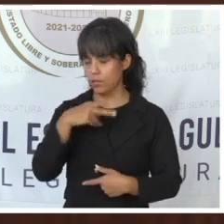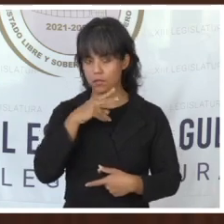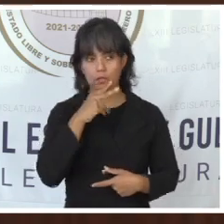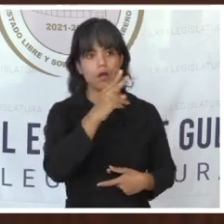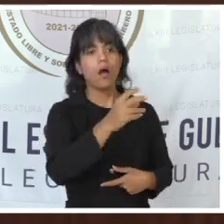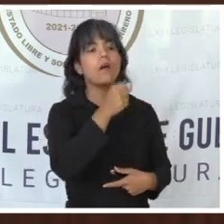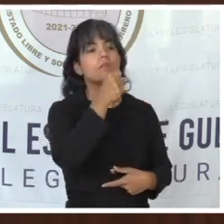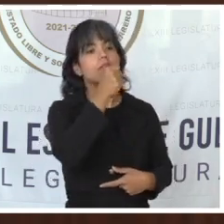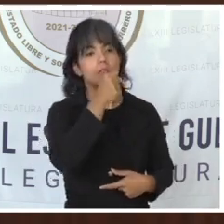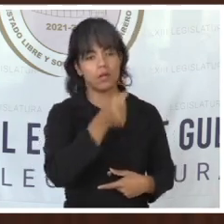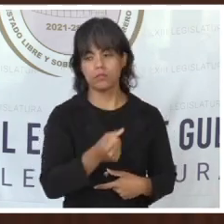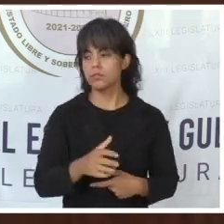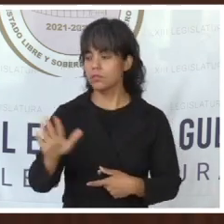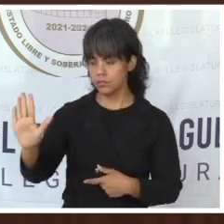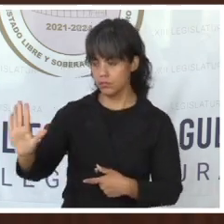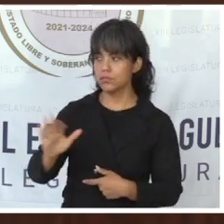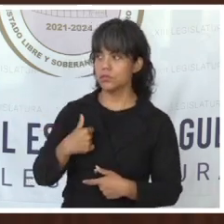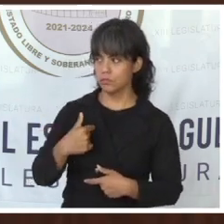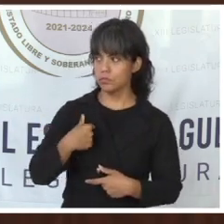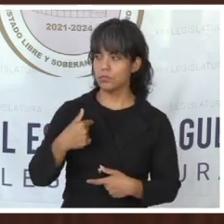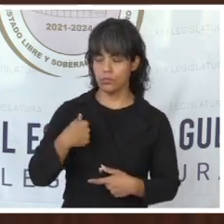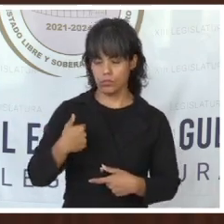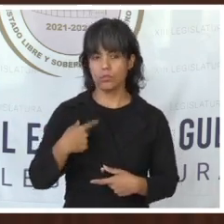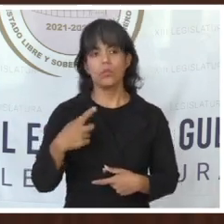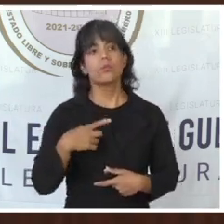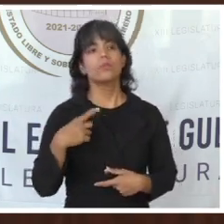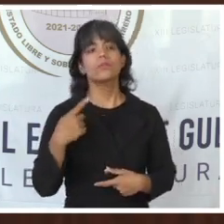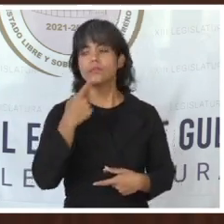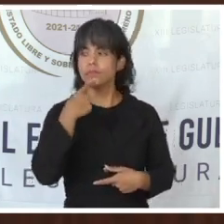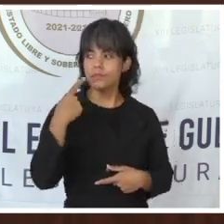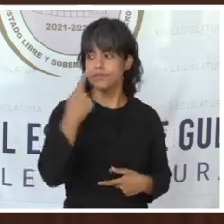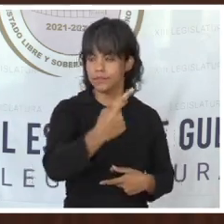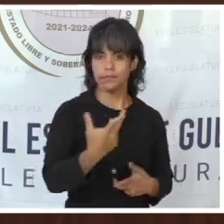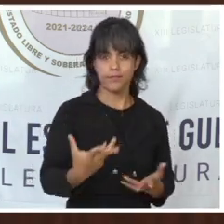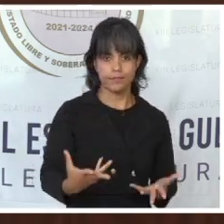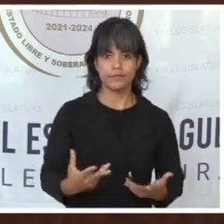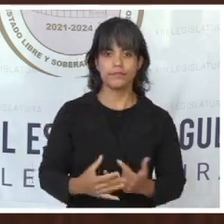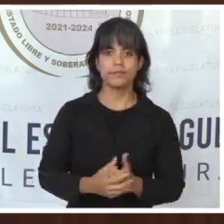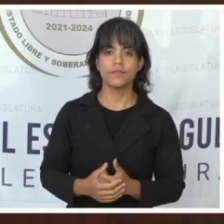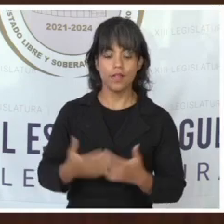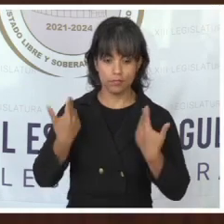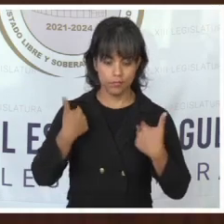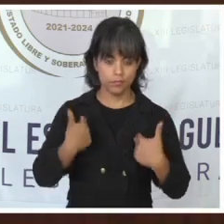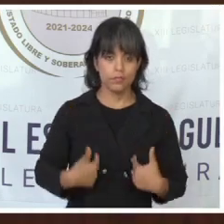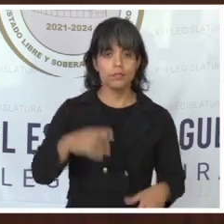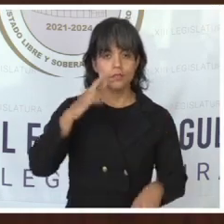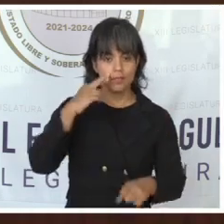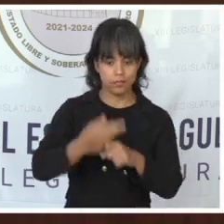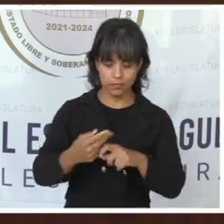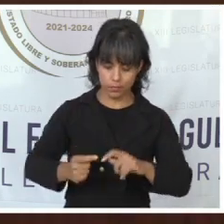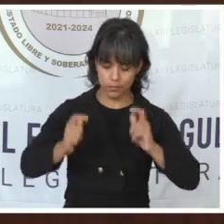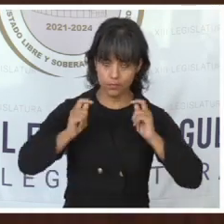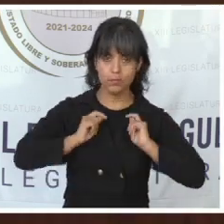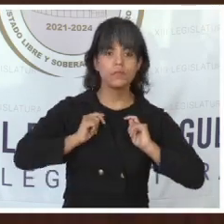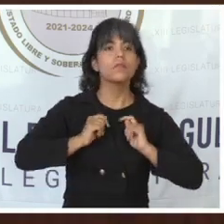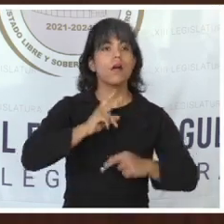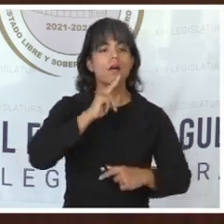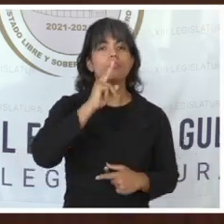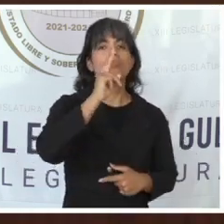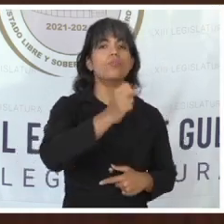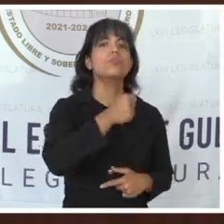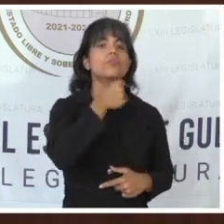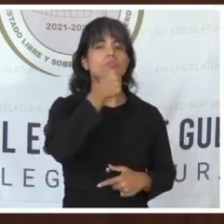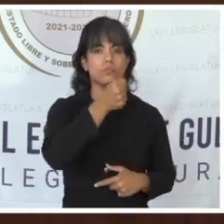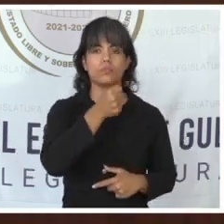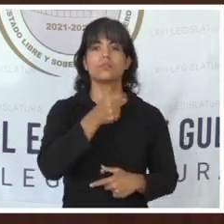económicas para poder exigir lo que por derecho les corresponde. La invitación a las y los diputados de esta